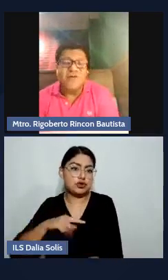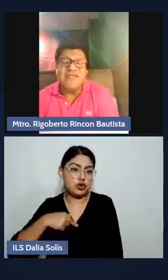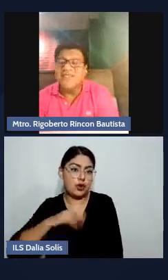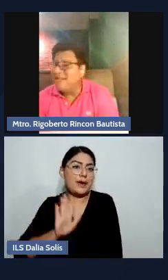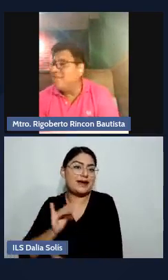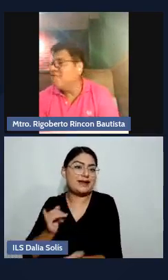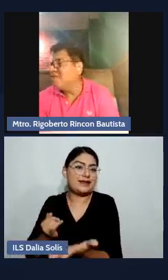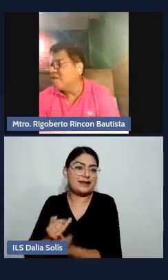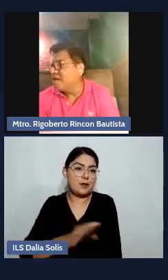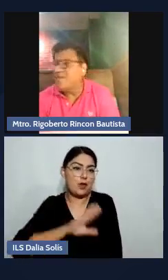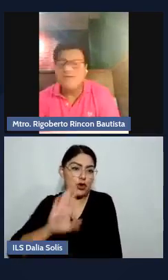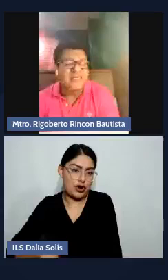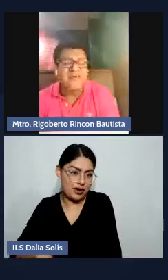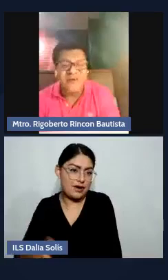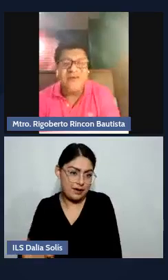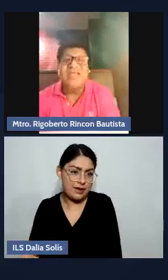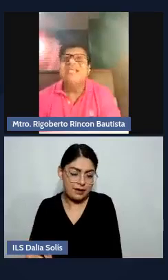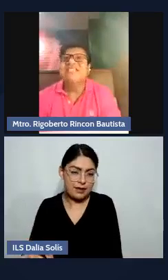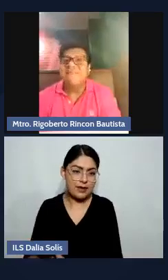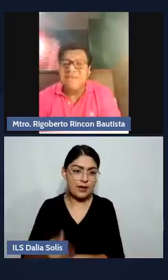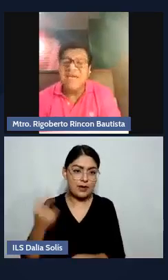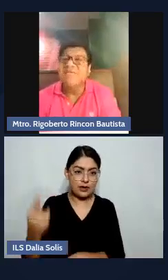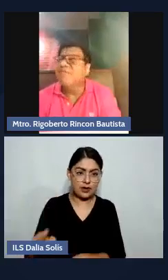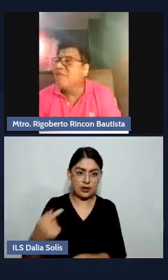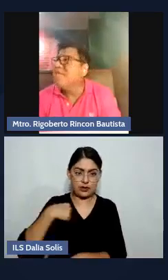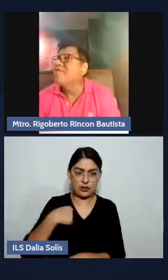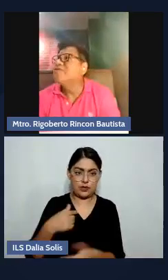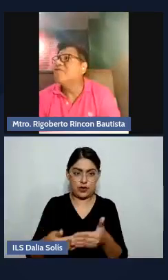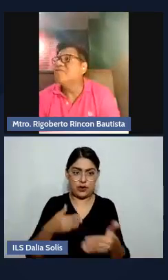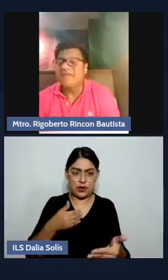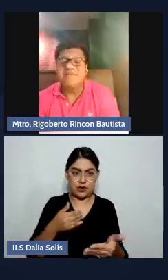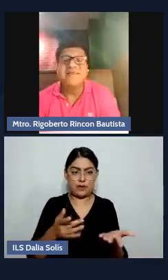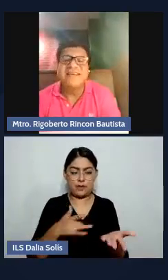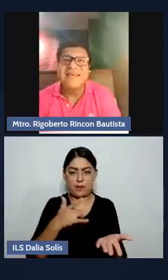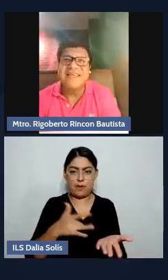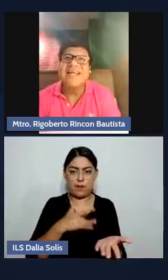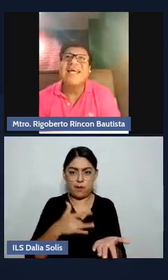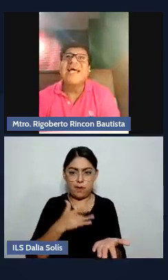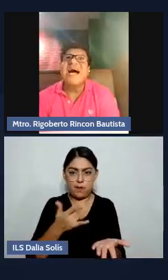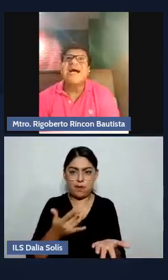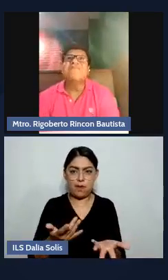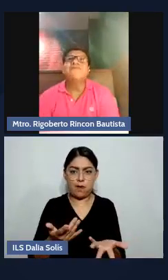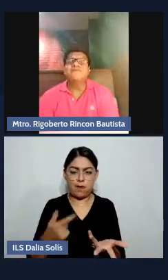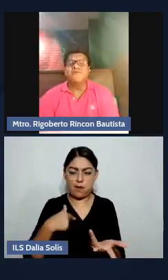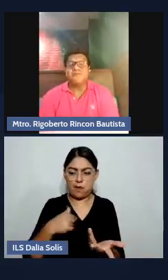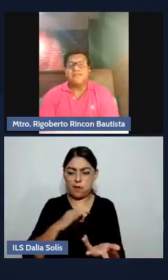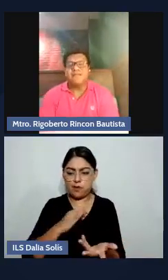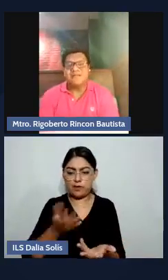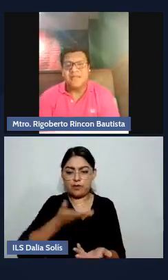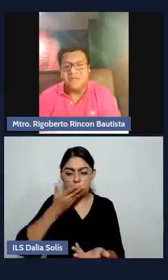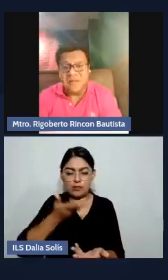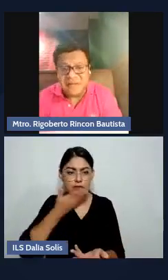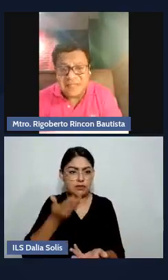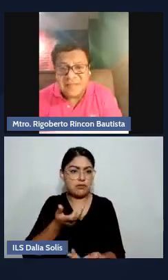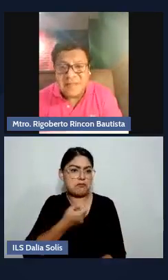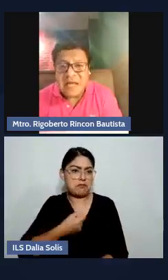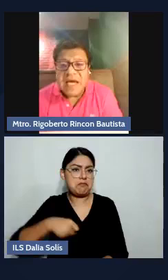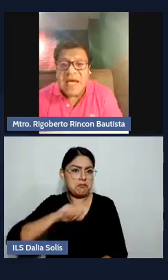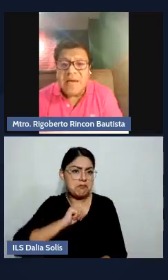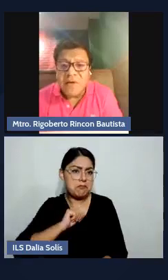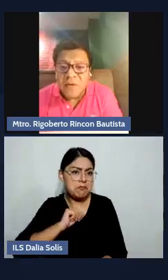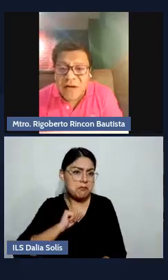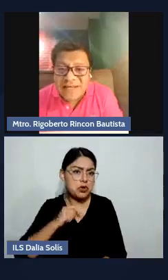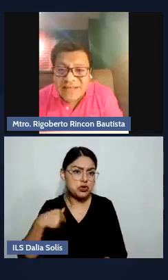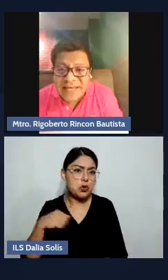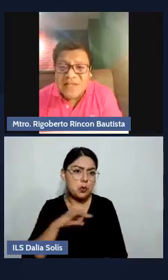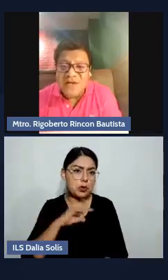si lo queremos hacer o no, también podemos completamente generar hábitos completamente saludables. Provoca